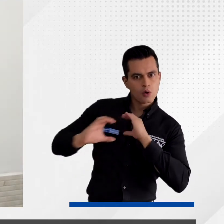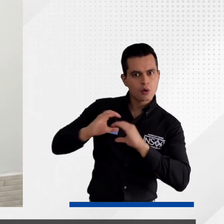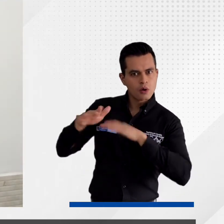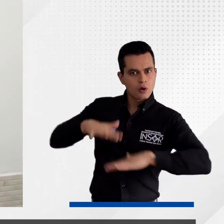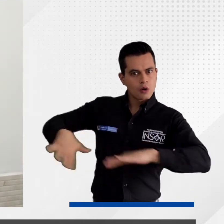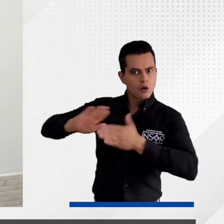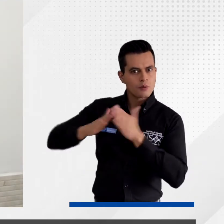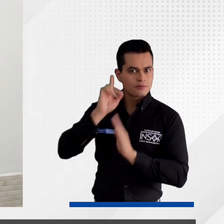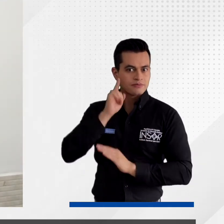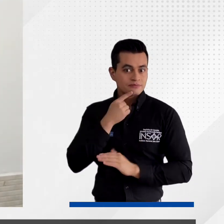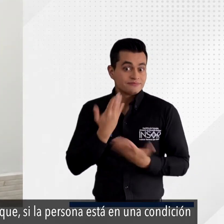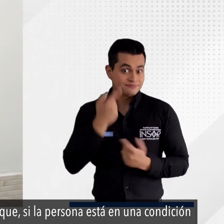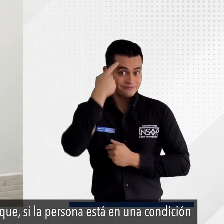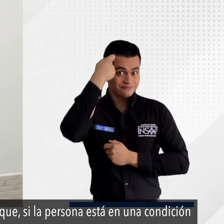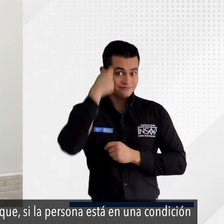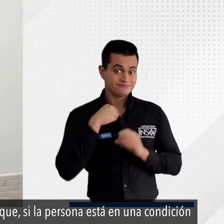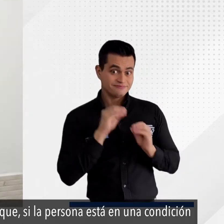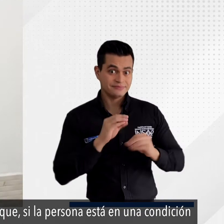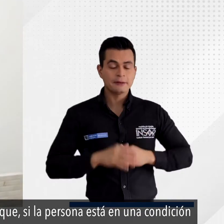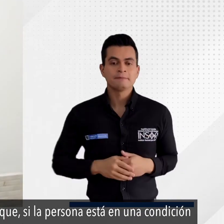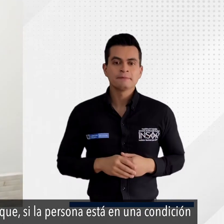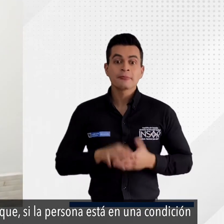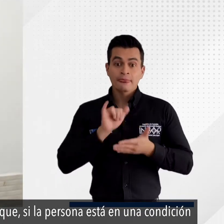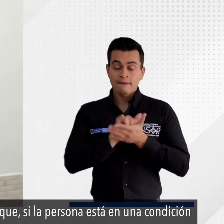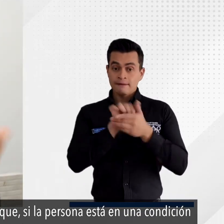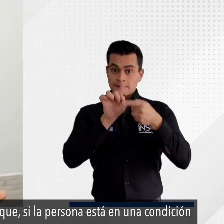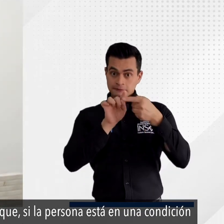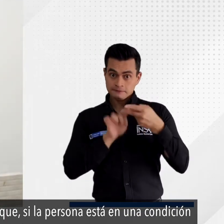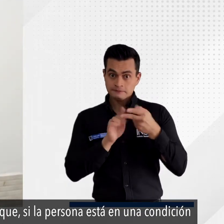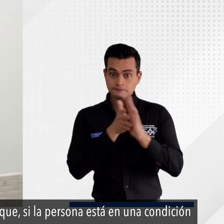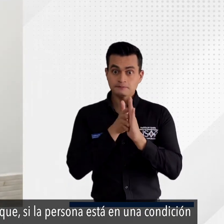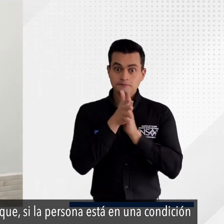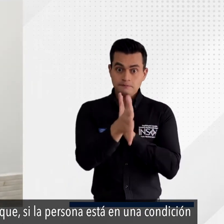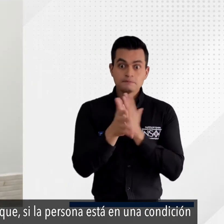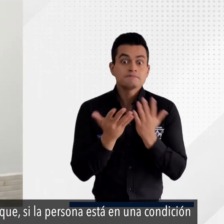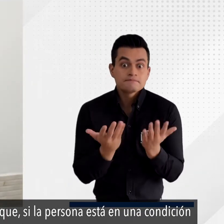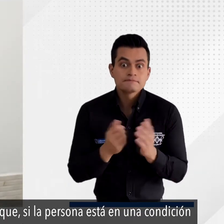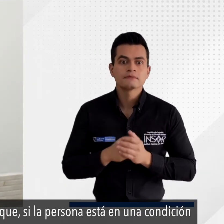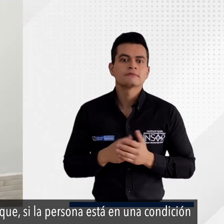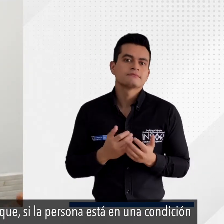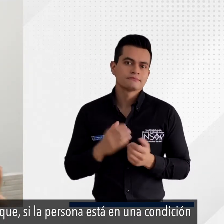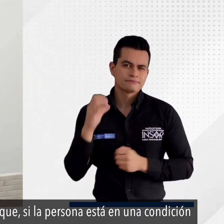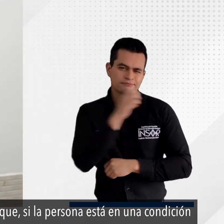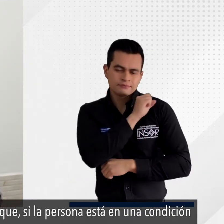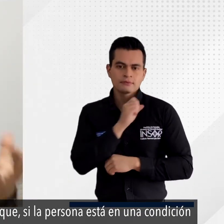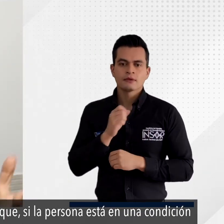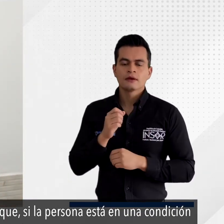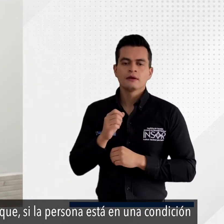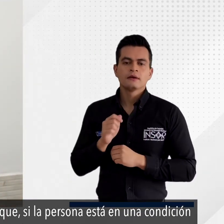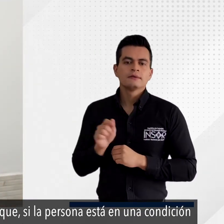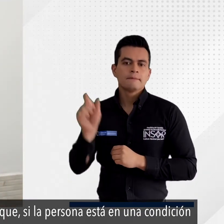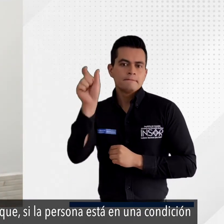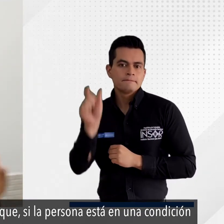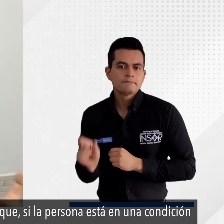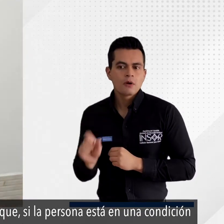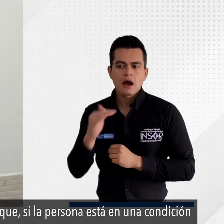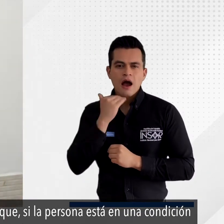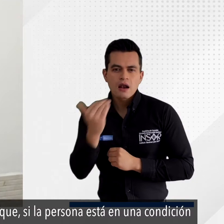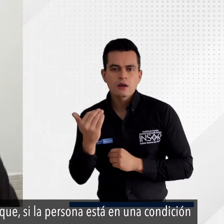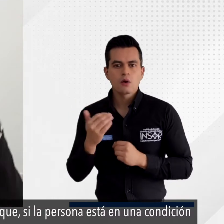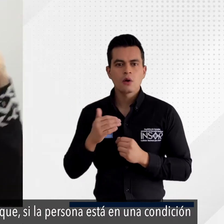con la población sorda. Estos dos escenarios genera finalmente que si la persona está en una condición